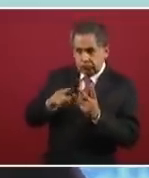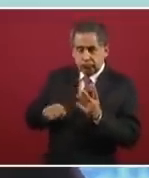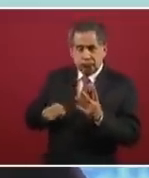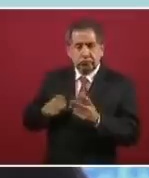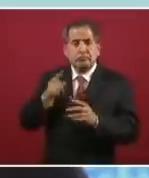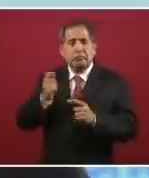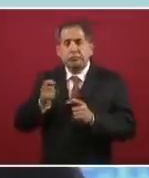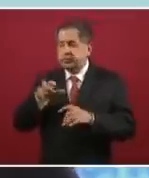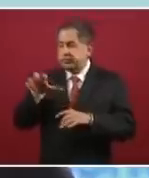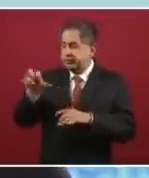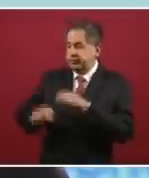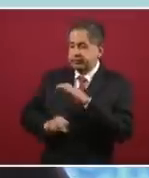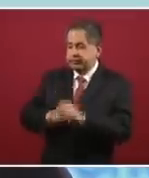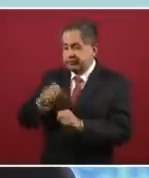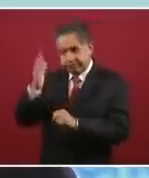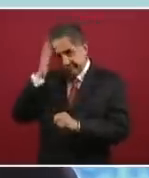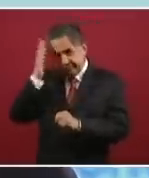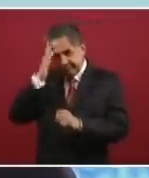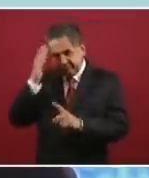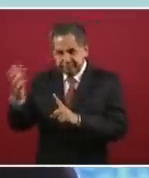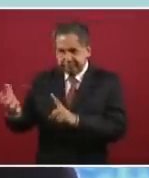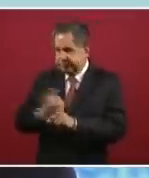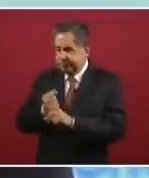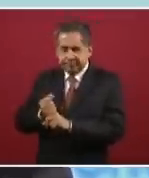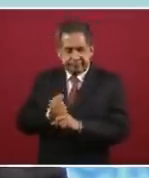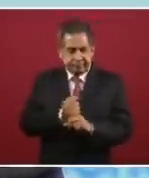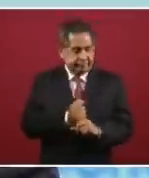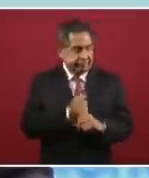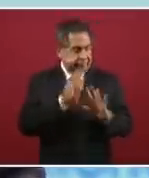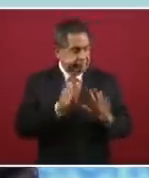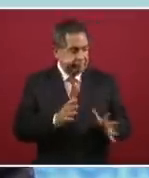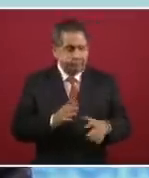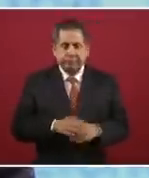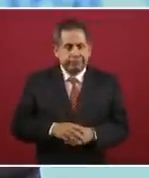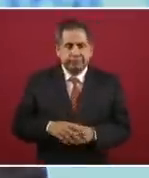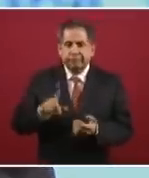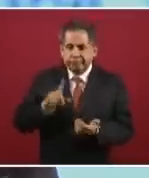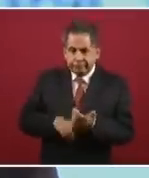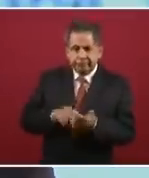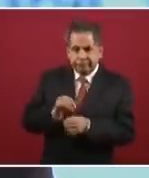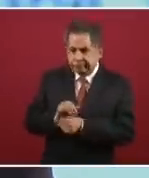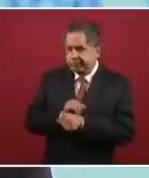detenciones o rescates, sino en la inteligencia y en la disuasión,